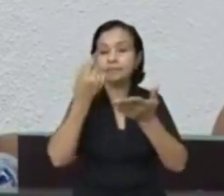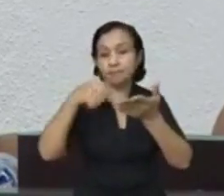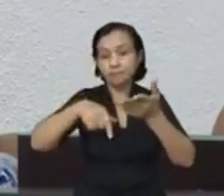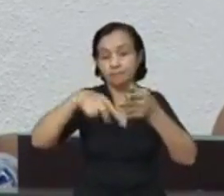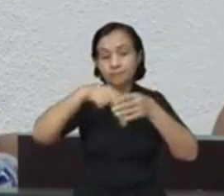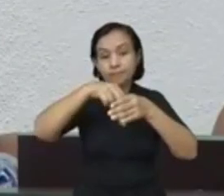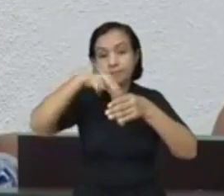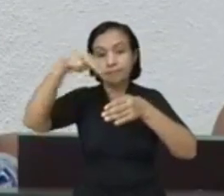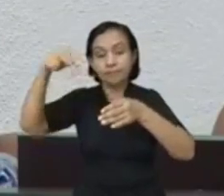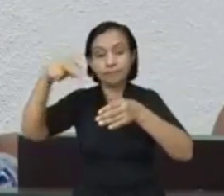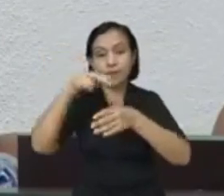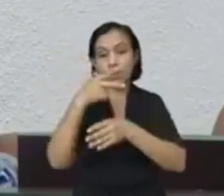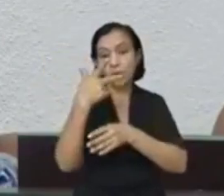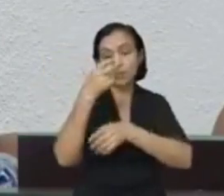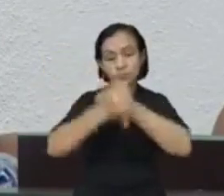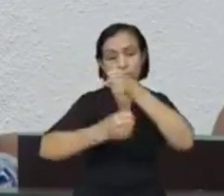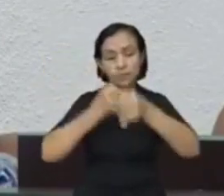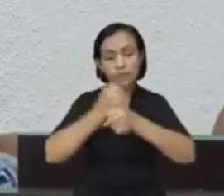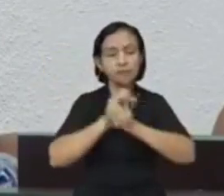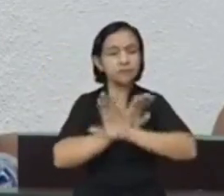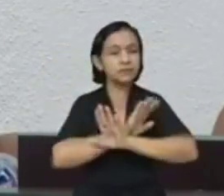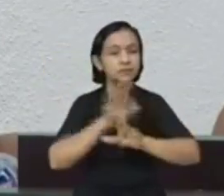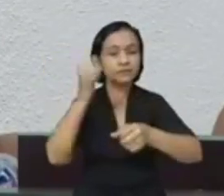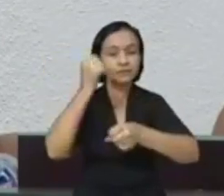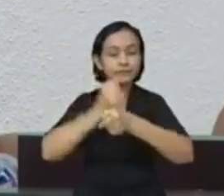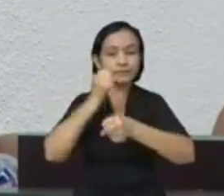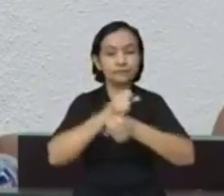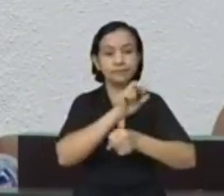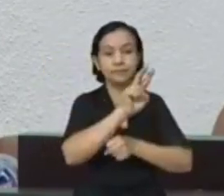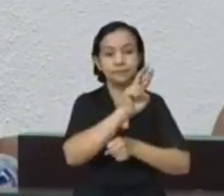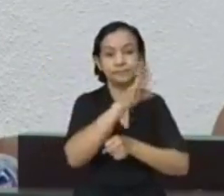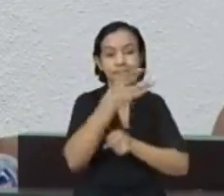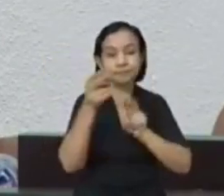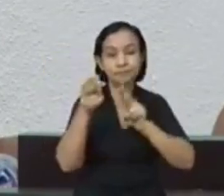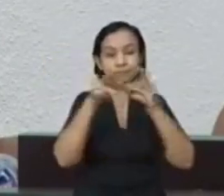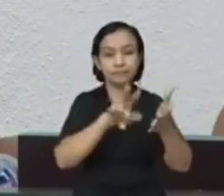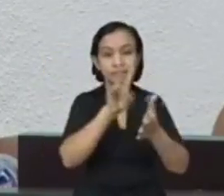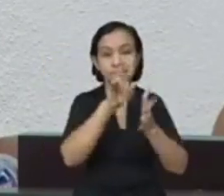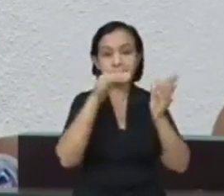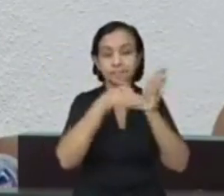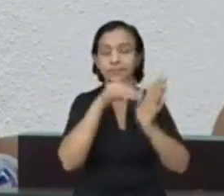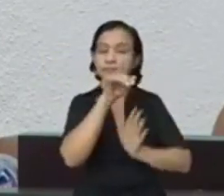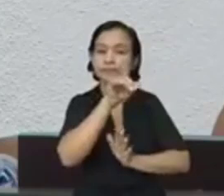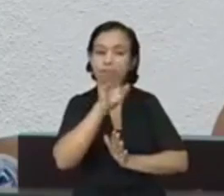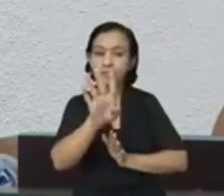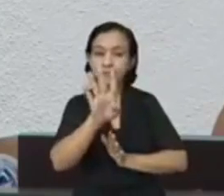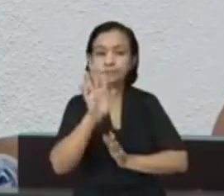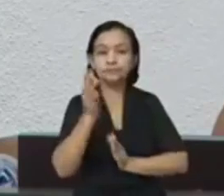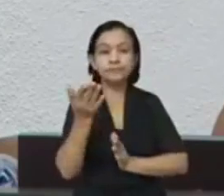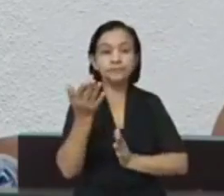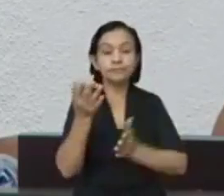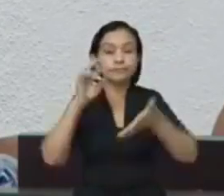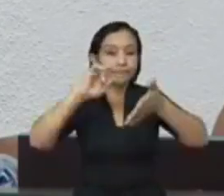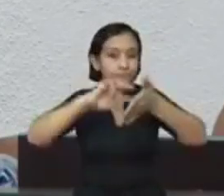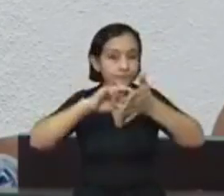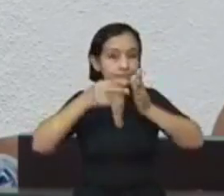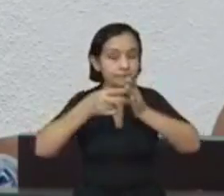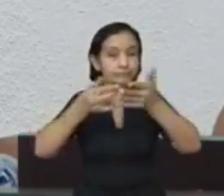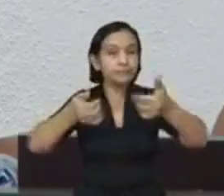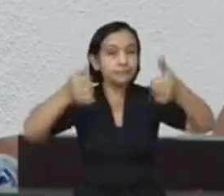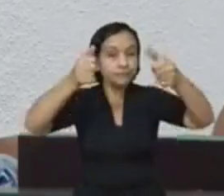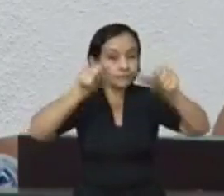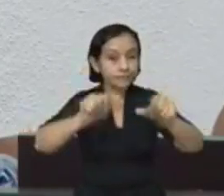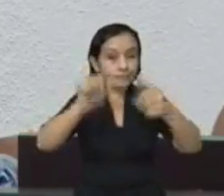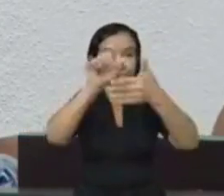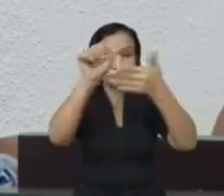haber laborado 8 años por haber sido electa el 25 de noviembre de 2014. En consecuencia, de